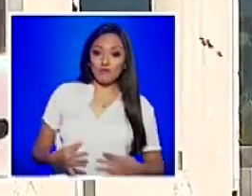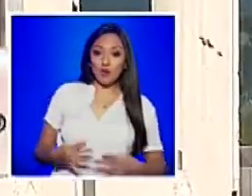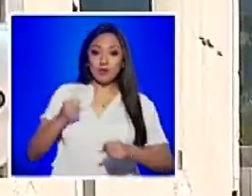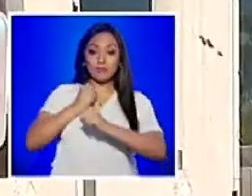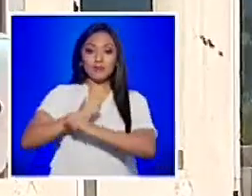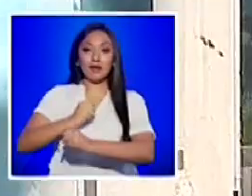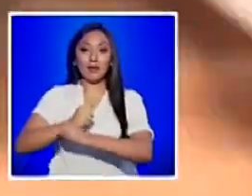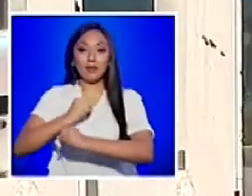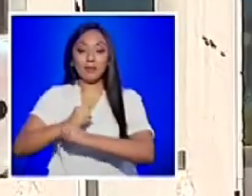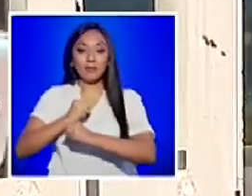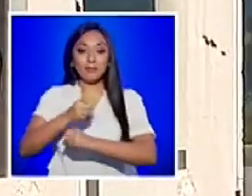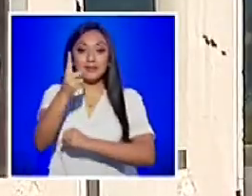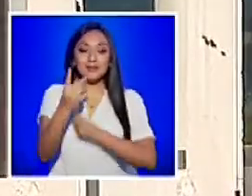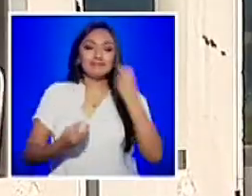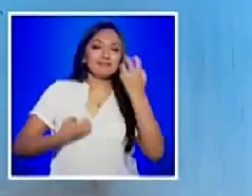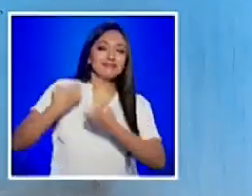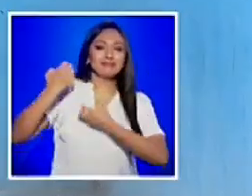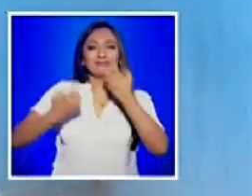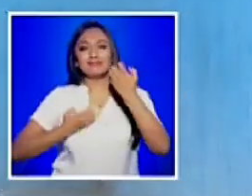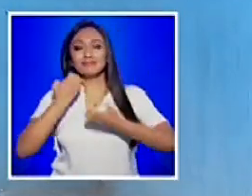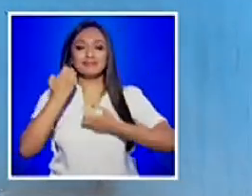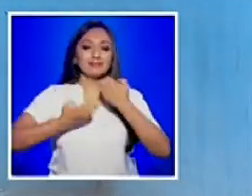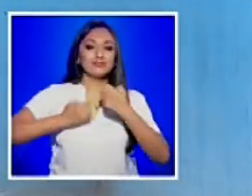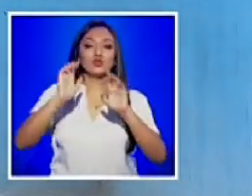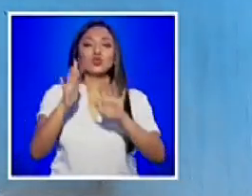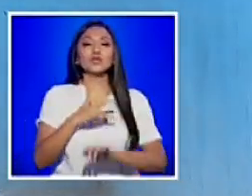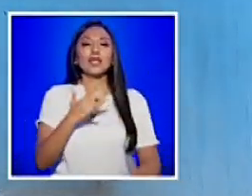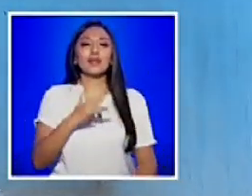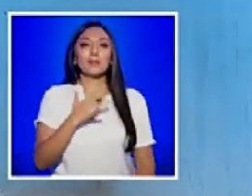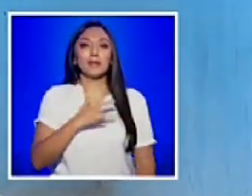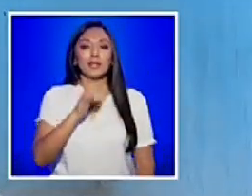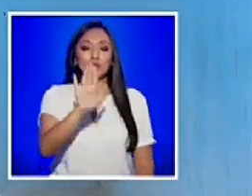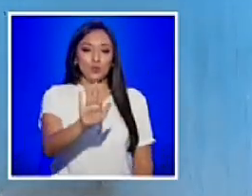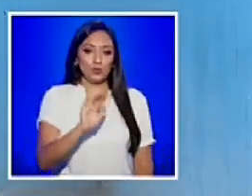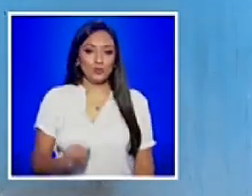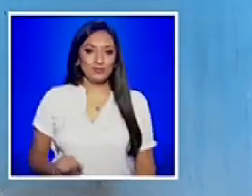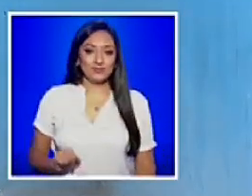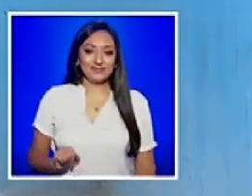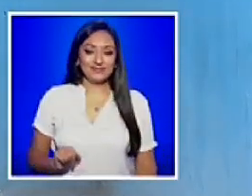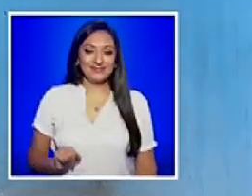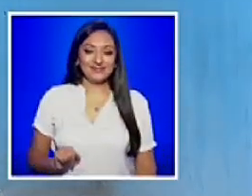batalla, se llenaron de júbilo, expresaron su sentir.